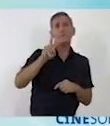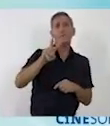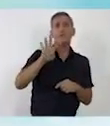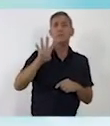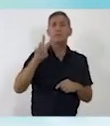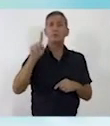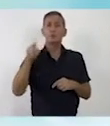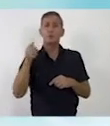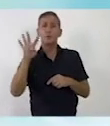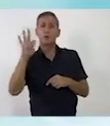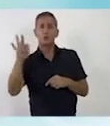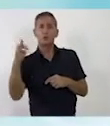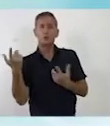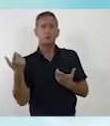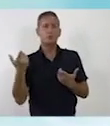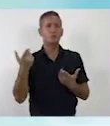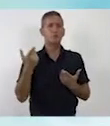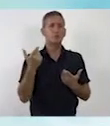obtener